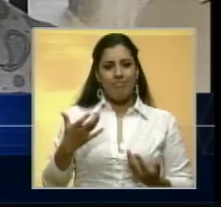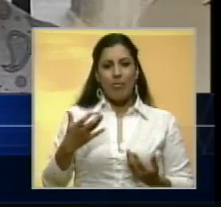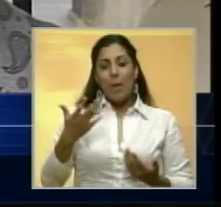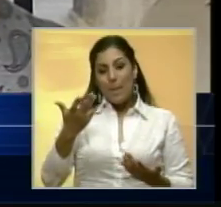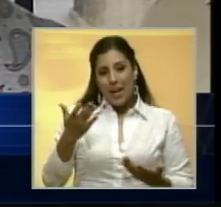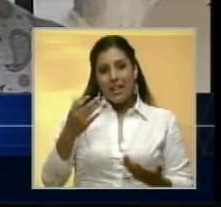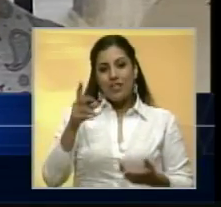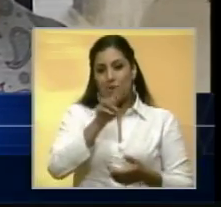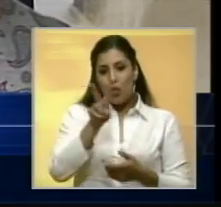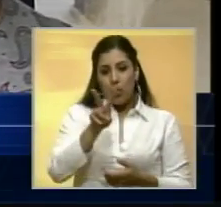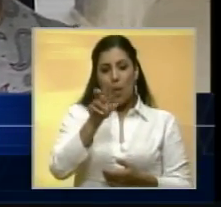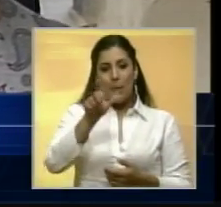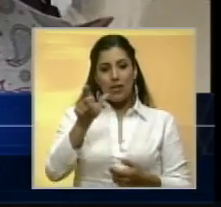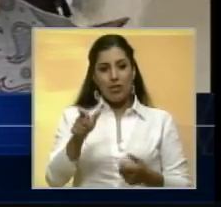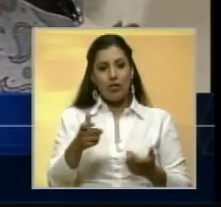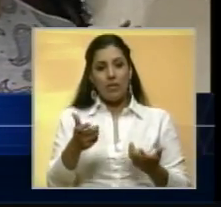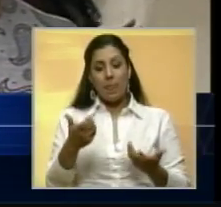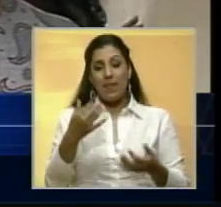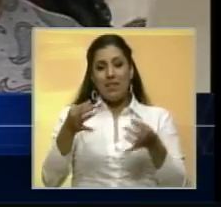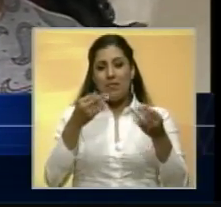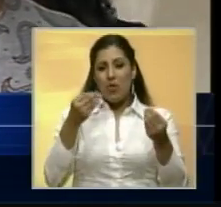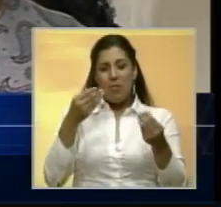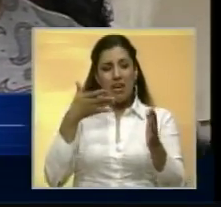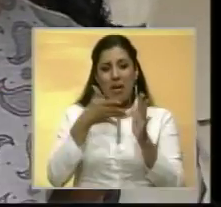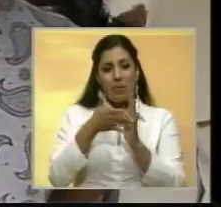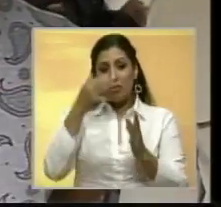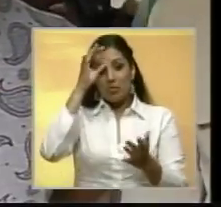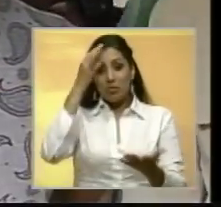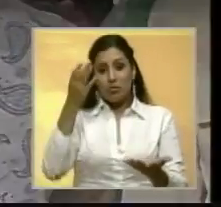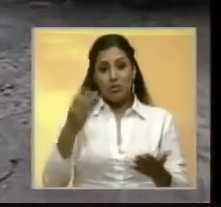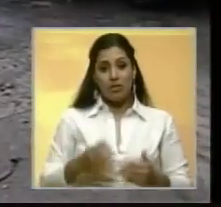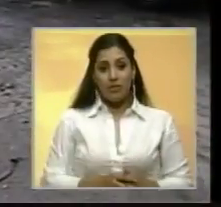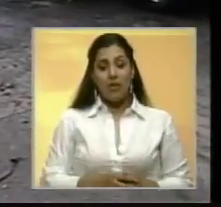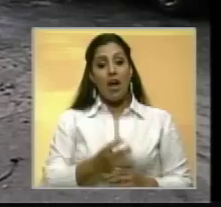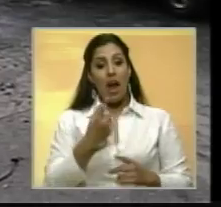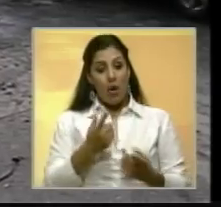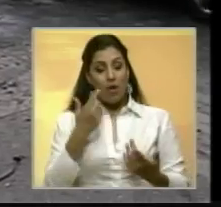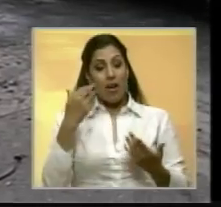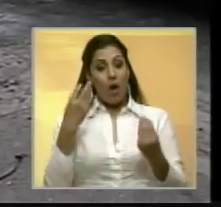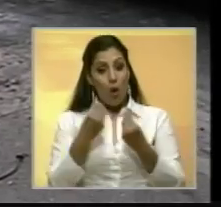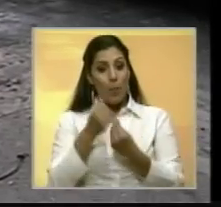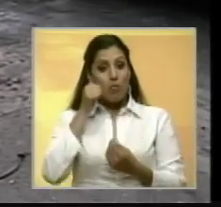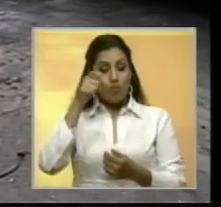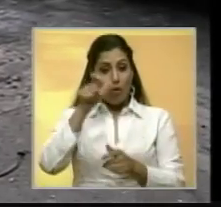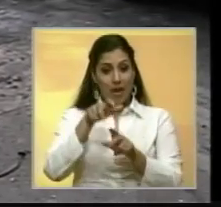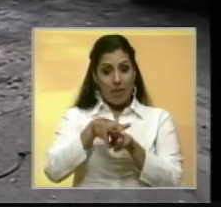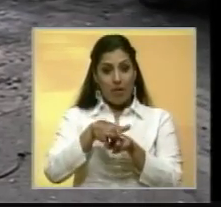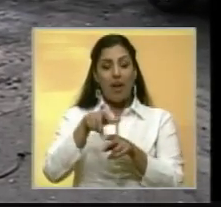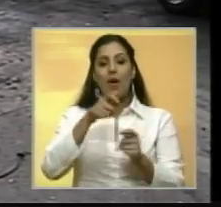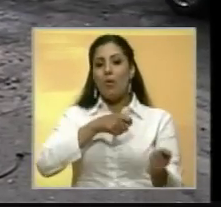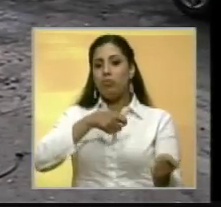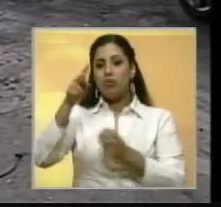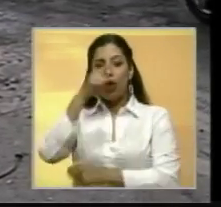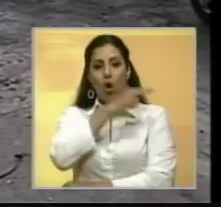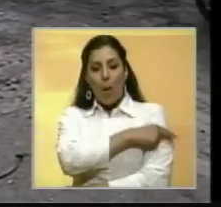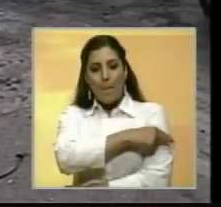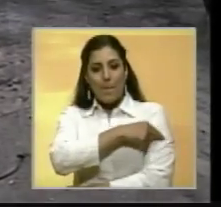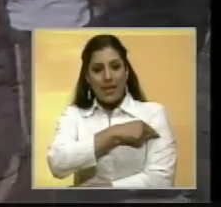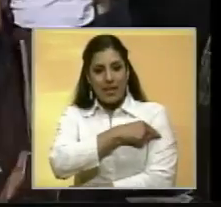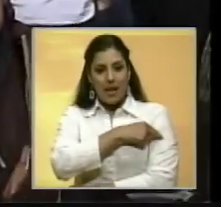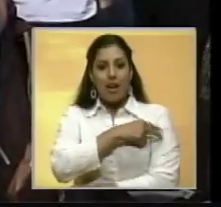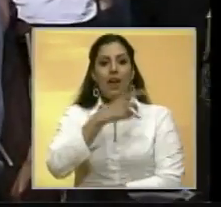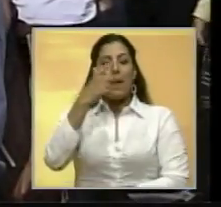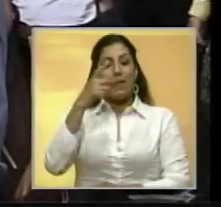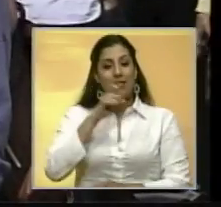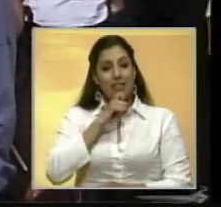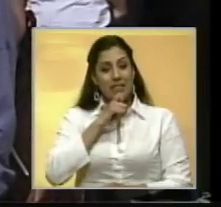por decir de ambas partes, porque no se explica bien el caso. Se conoció que la acompañante del fallecido fue trasladada a un centro de salud y